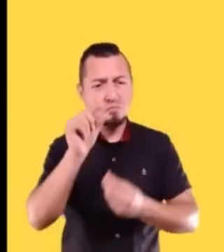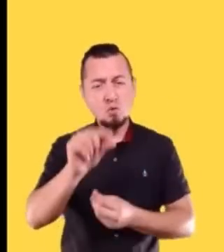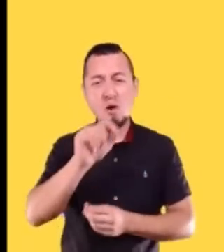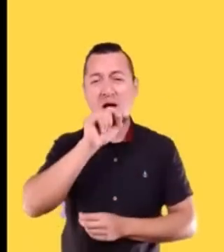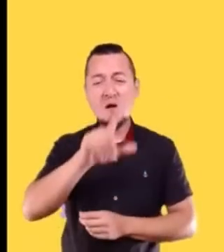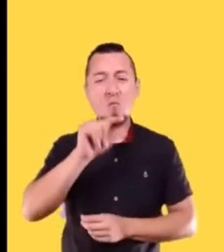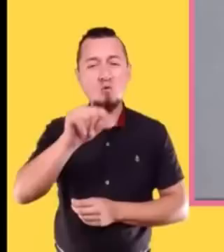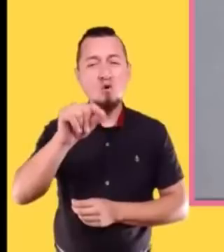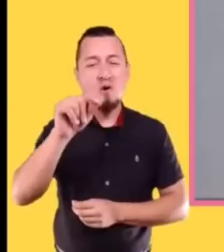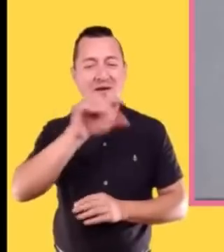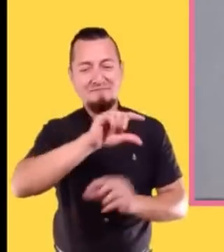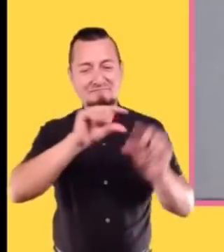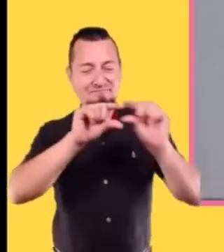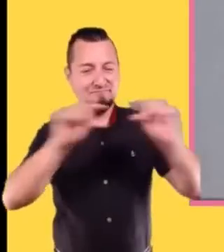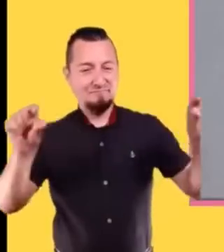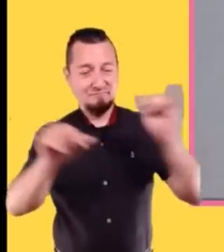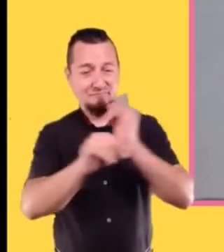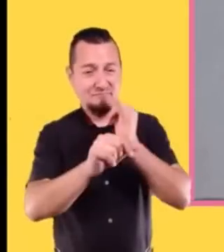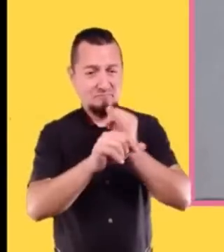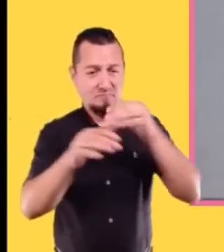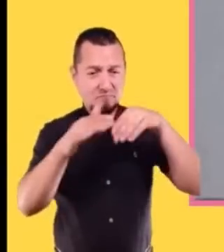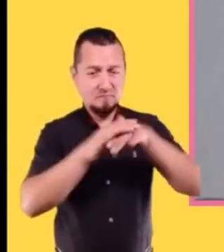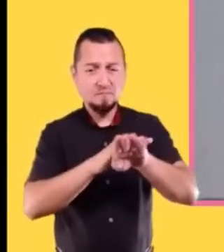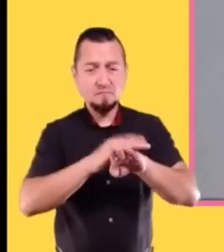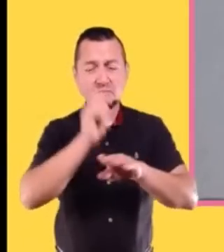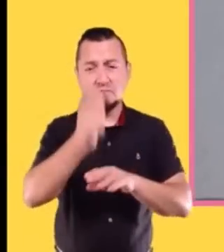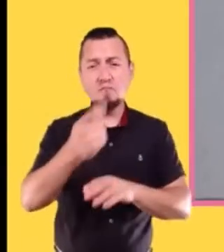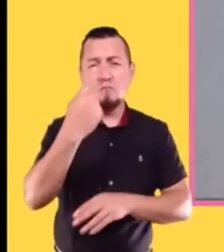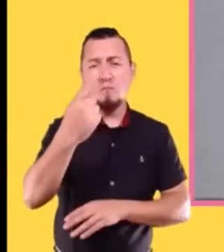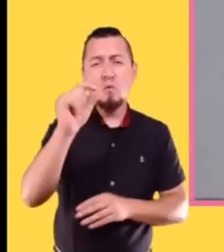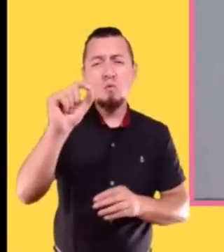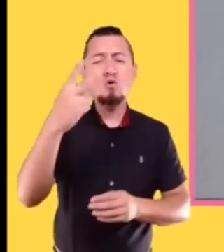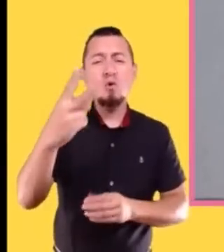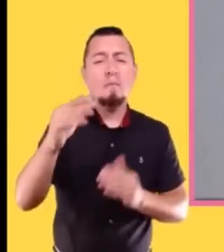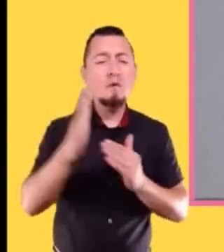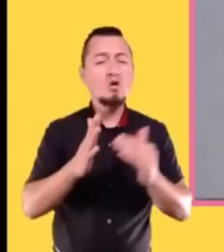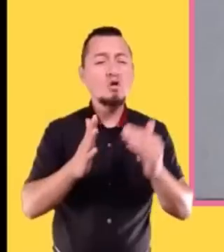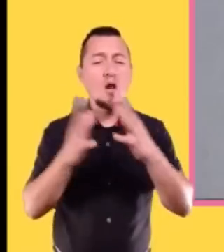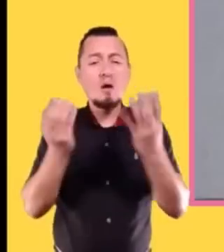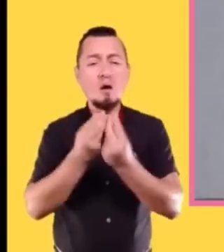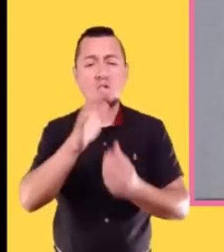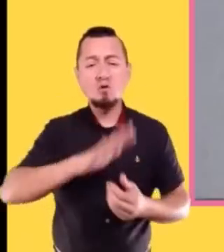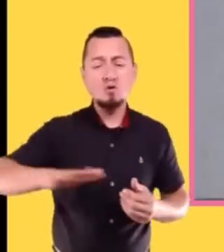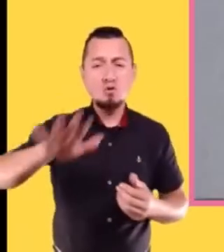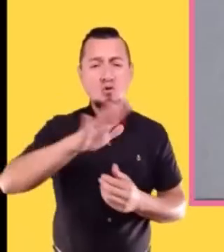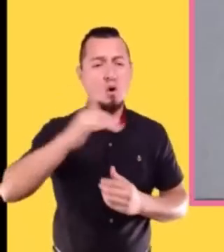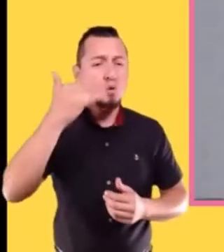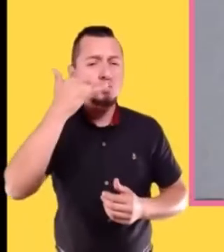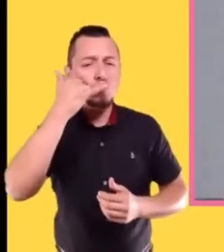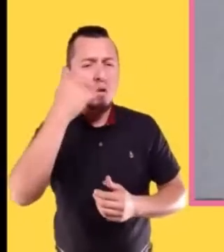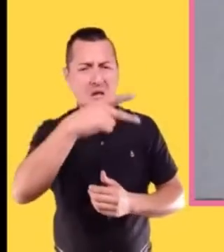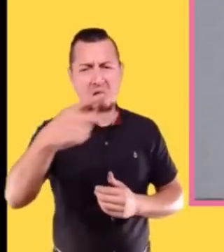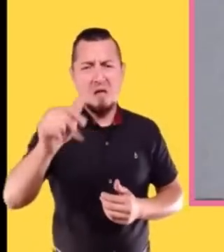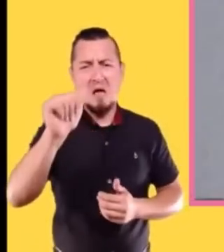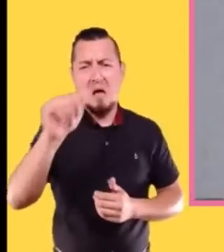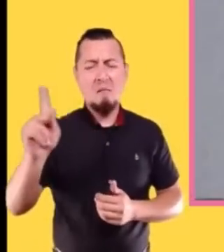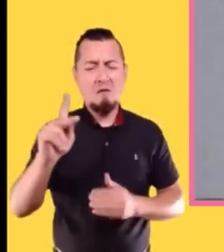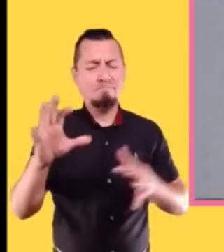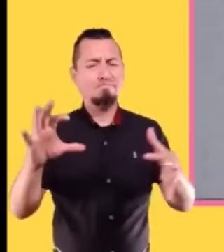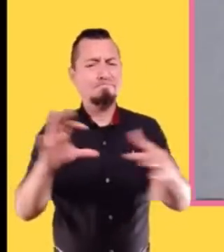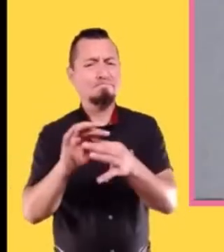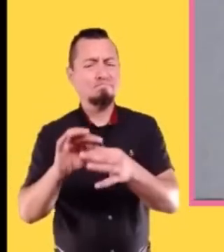recreadigital.jalisco.gov.mx y ser parte de 1.2 millones de padres de familia que tienen en su celular el Recrea App, que se vincula directamente con esta